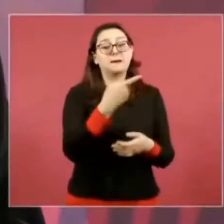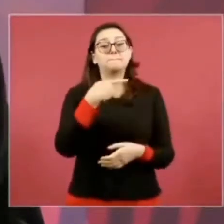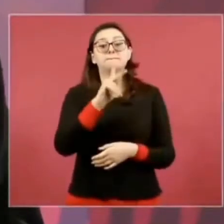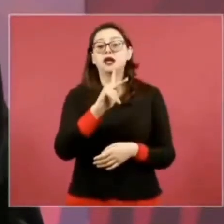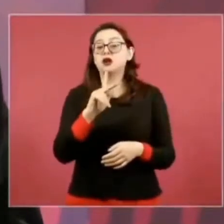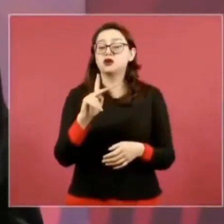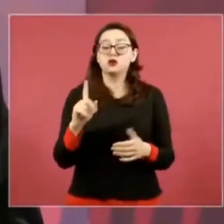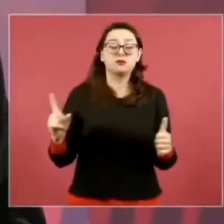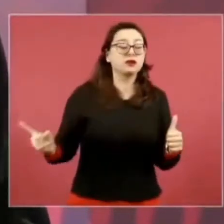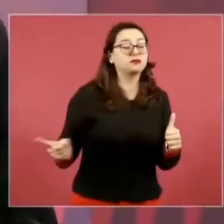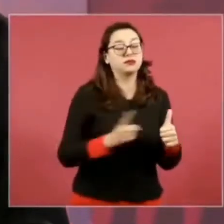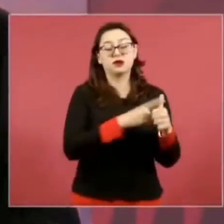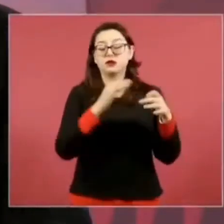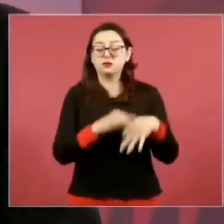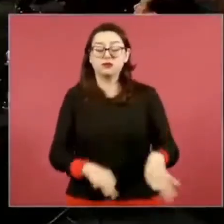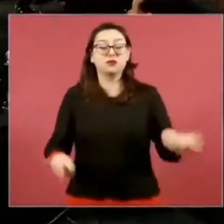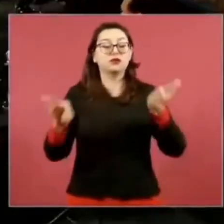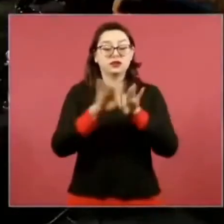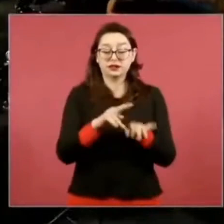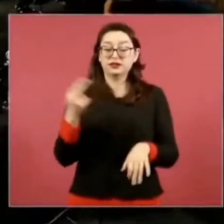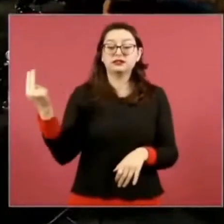el